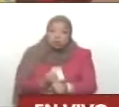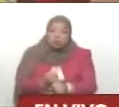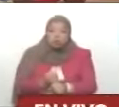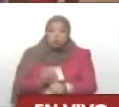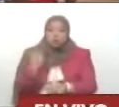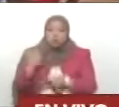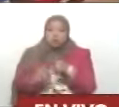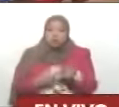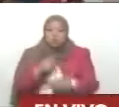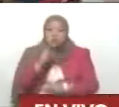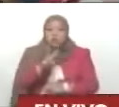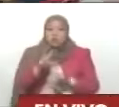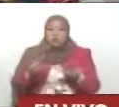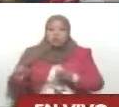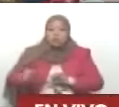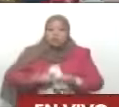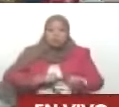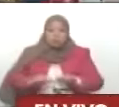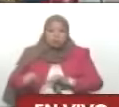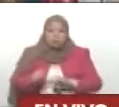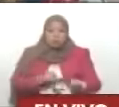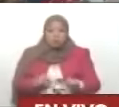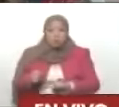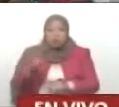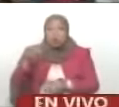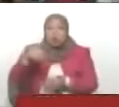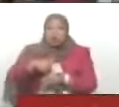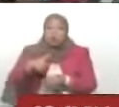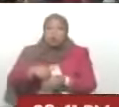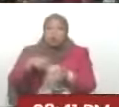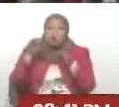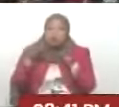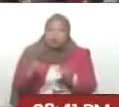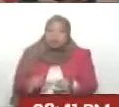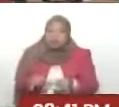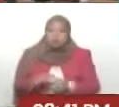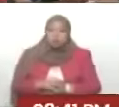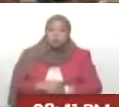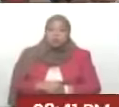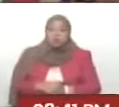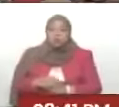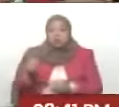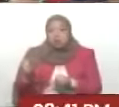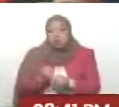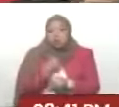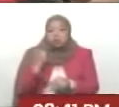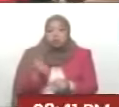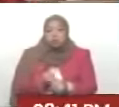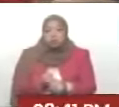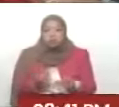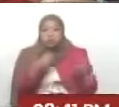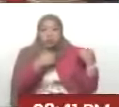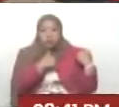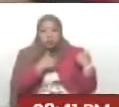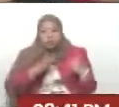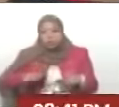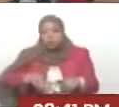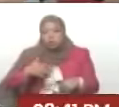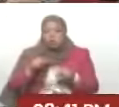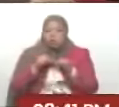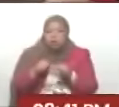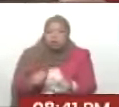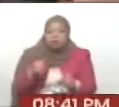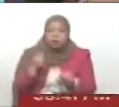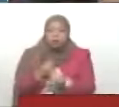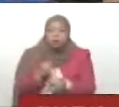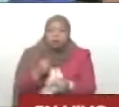nos va a garantizar ese 28, movilizar el voto seguro, presidente, para garantizarle su reelección y que usted continúe ahí